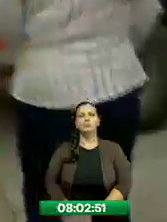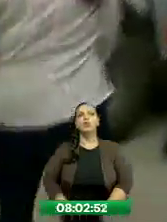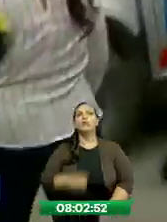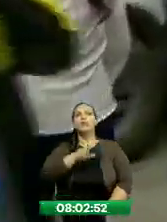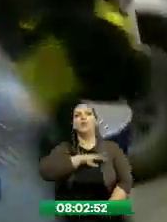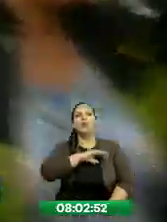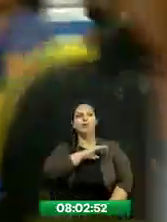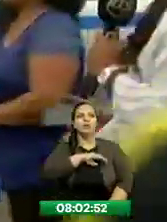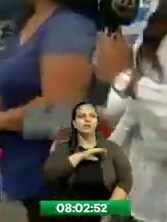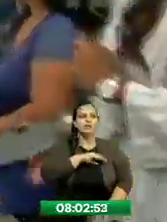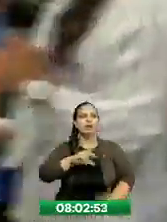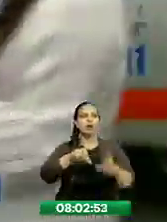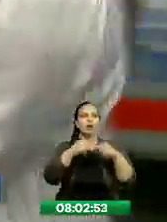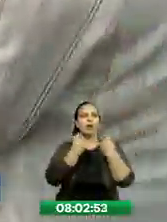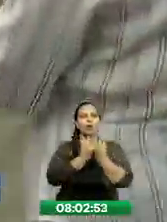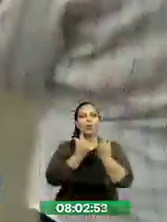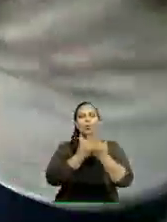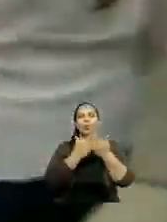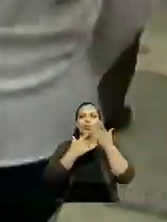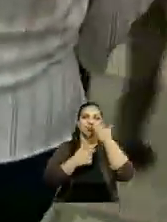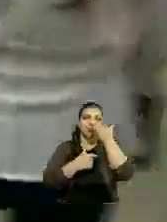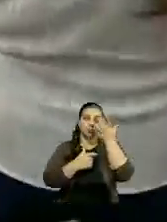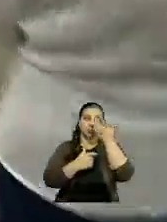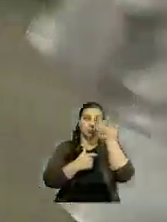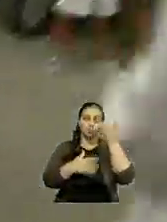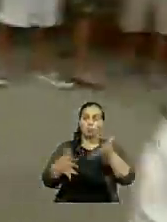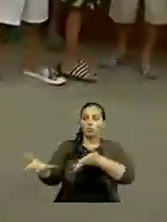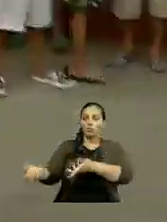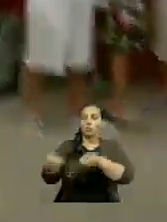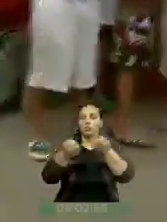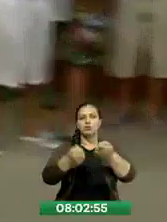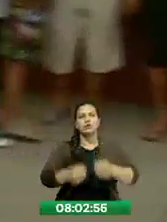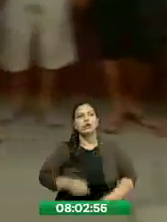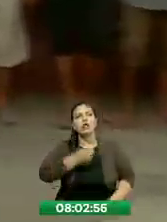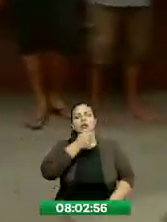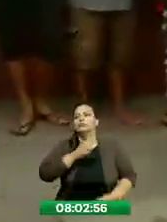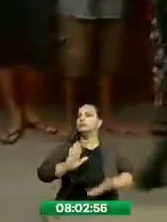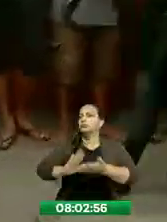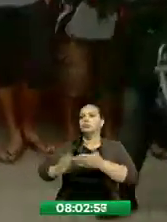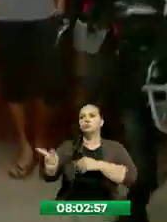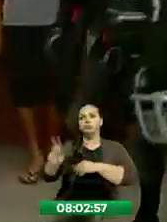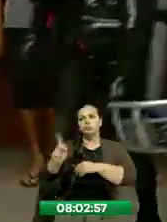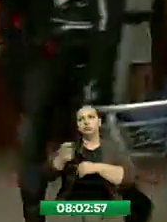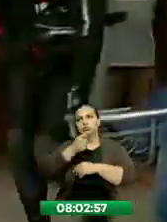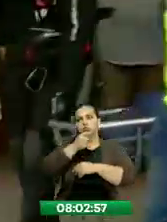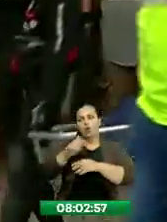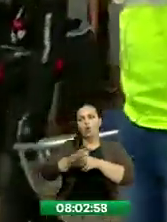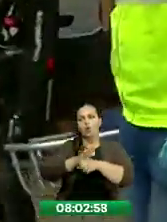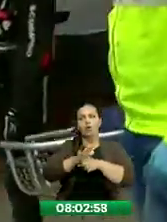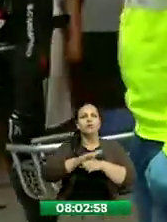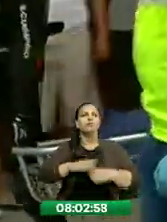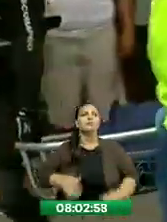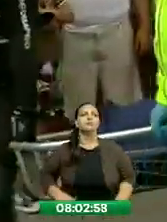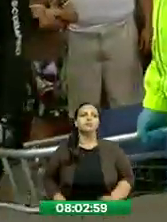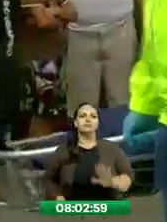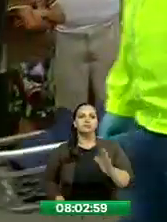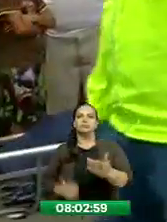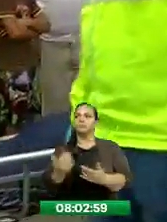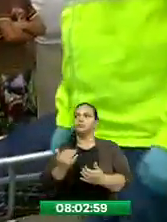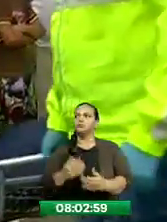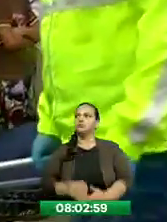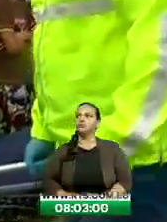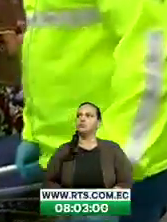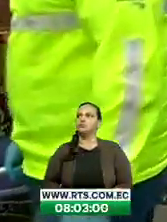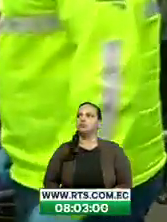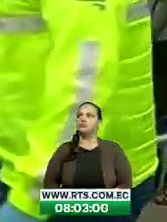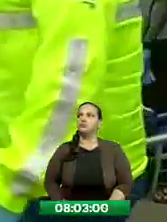criminalística, Policía Nacional, todavía no hablan con nosotros, con los medios. Van a embarcar el cuerpo, van a trasladarlo. Perdón, un momento, por favor, estamos en vivo.